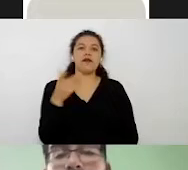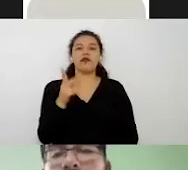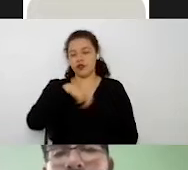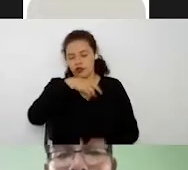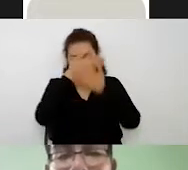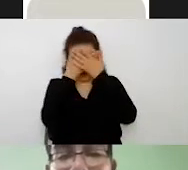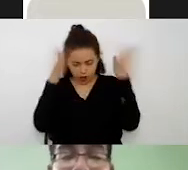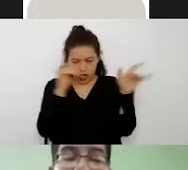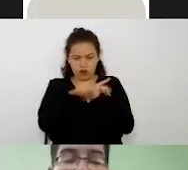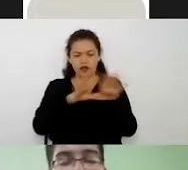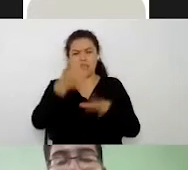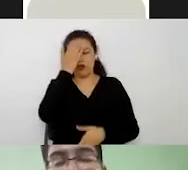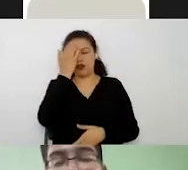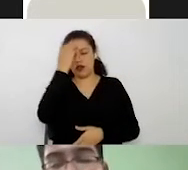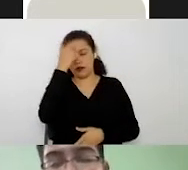informados acerca de los riesgos a los que estamos expuestos,